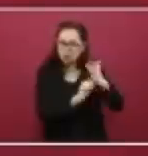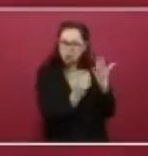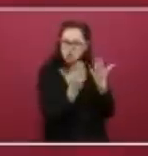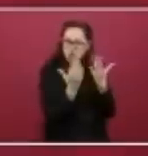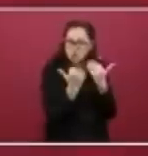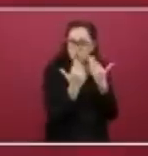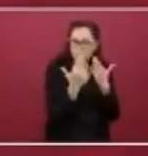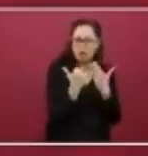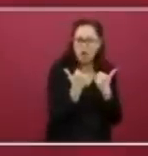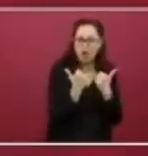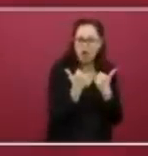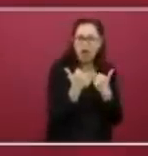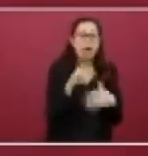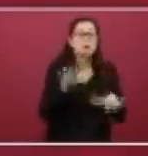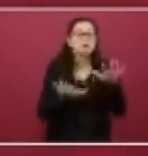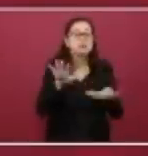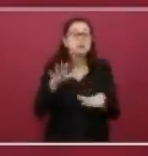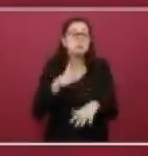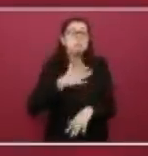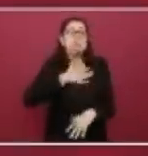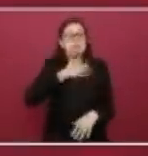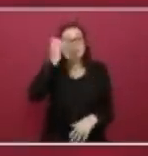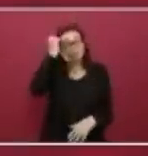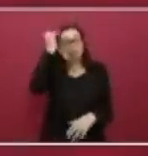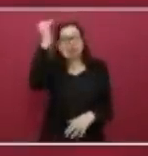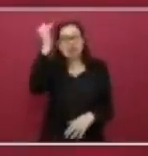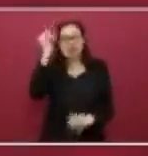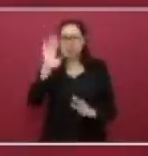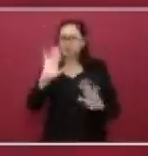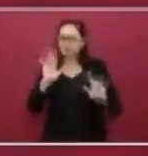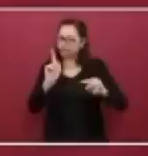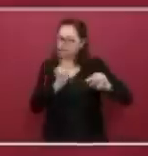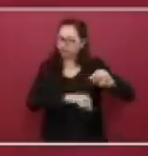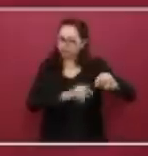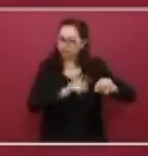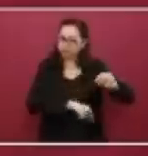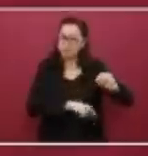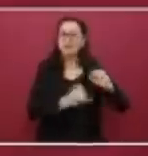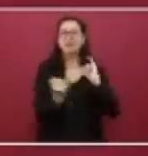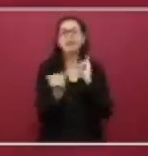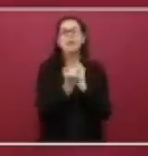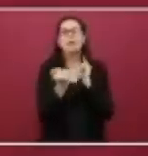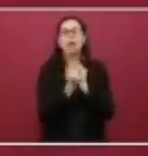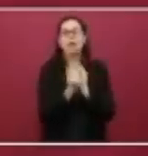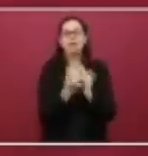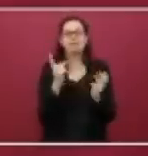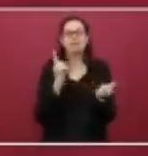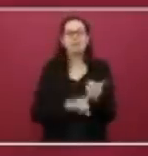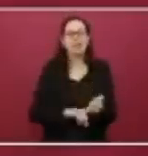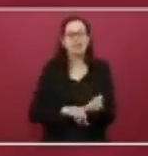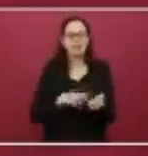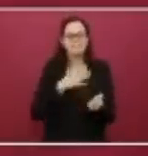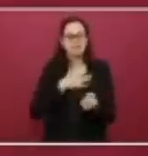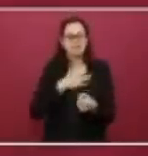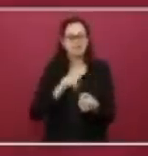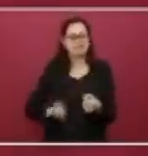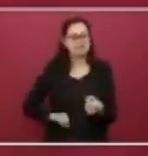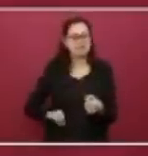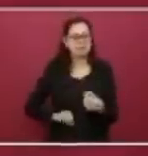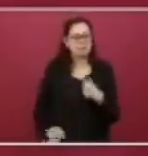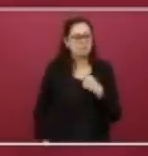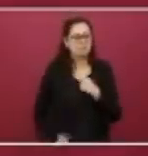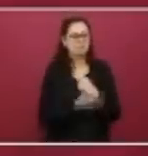carga ideológica y también a intereses creados voy a decir